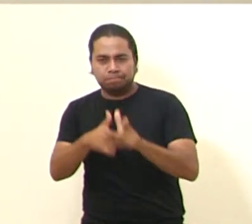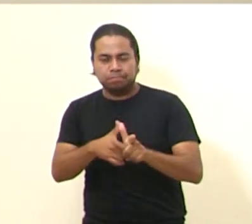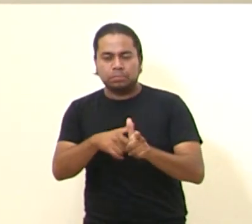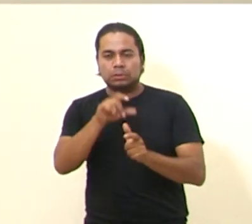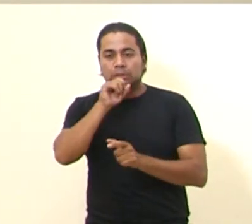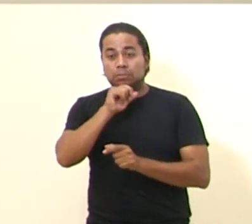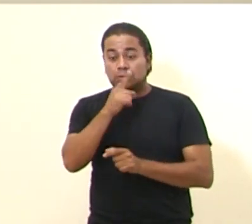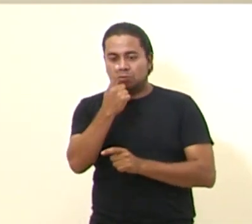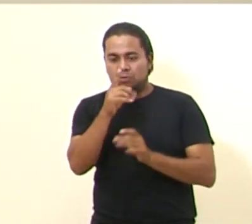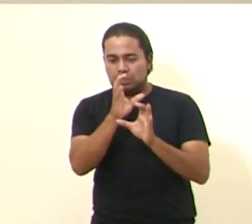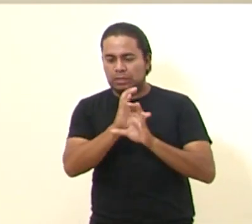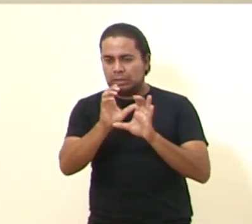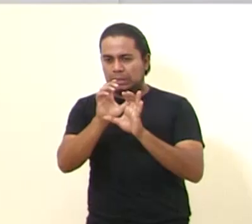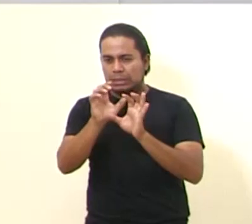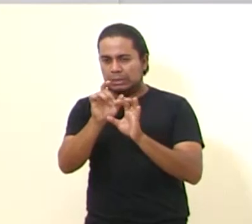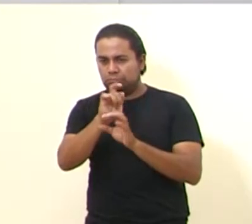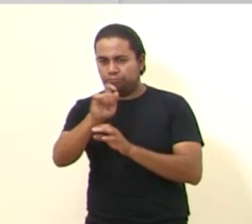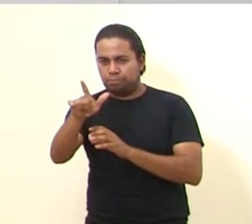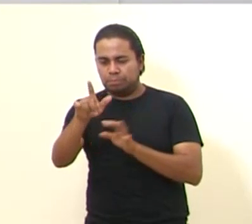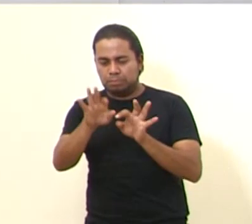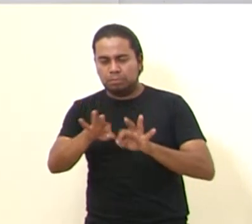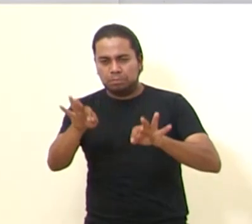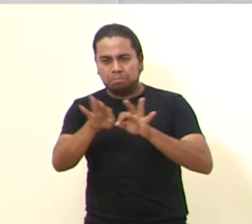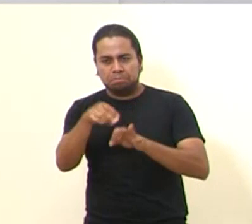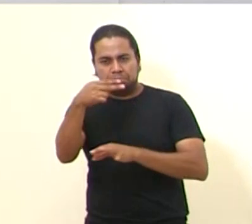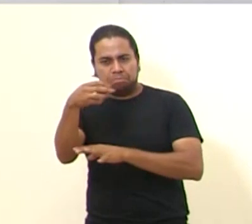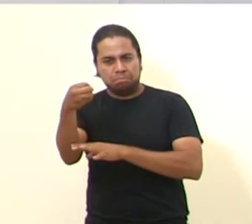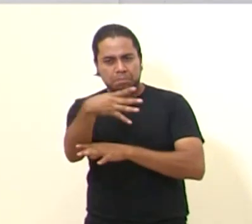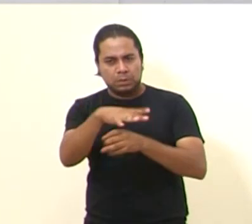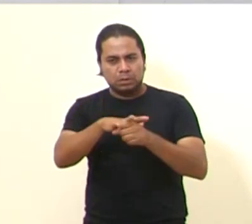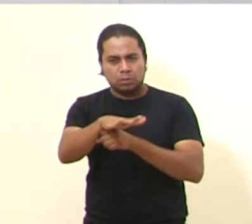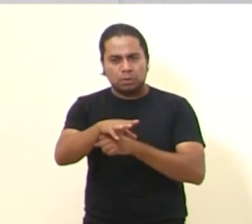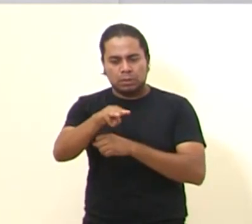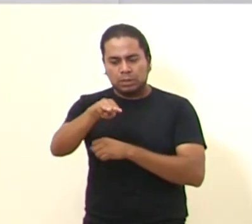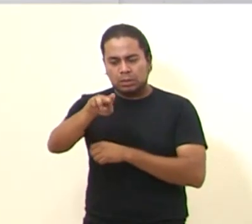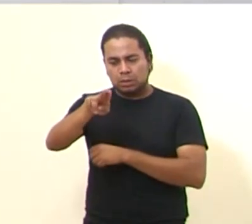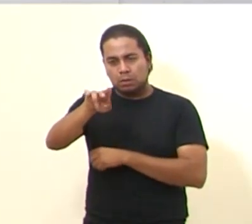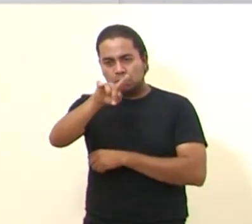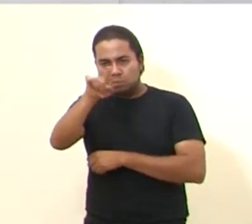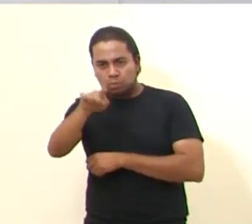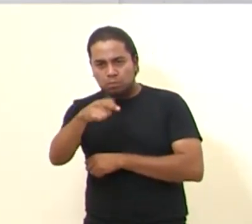que más disfrutamos es la que se titula La Musgueñita.